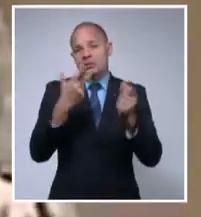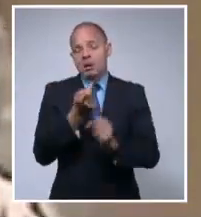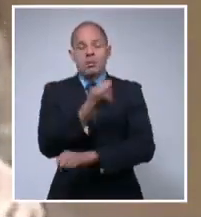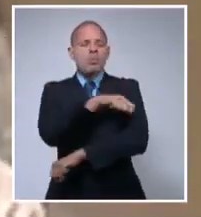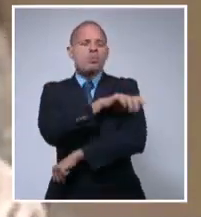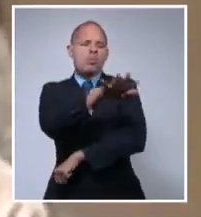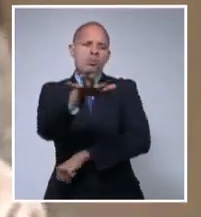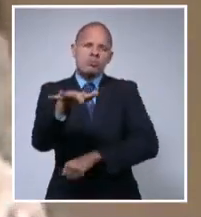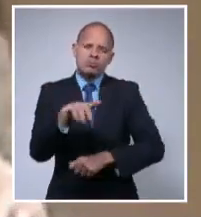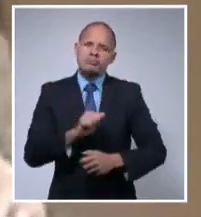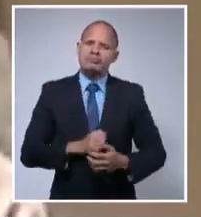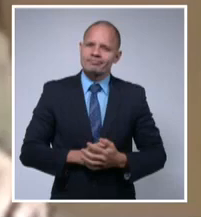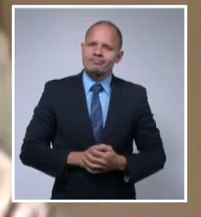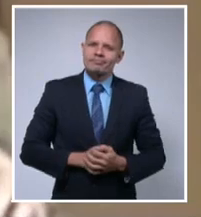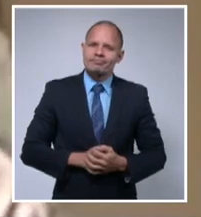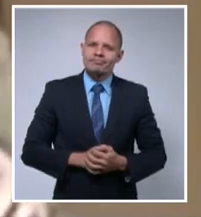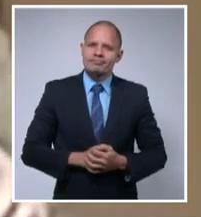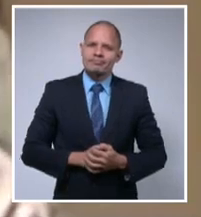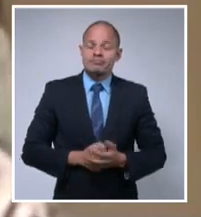Tendremos que seguir analizando problemas.